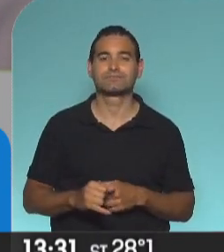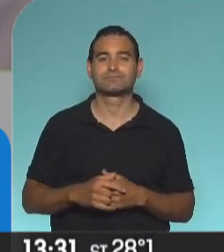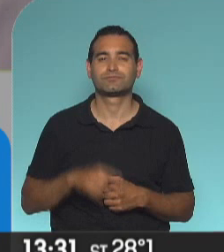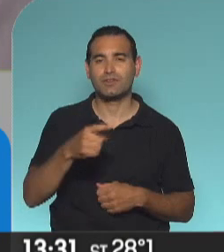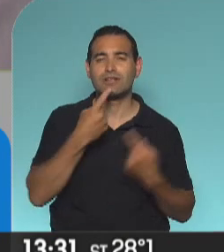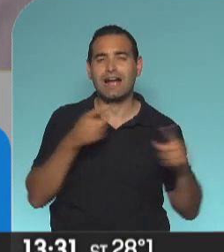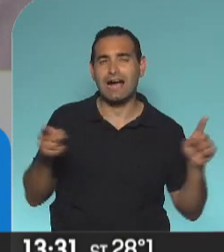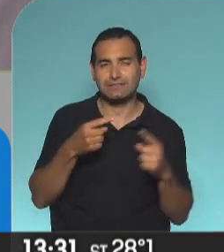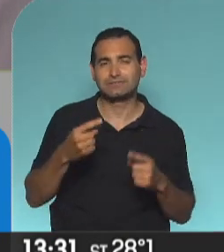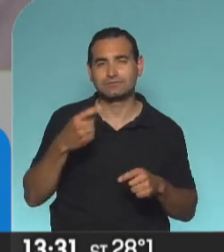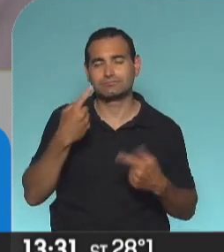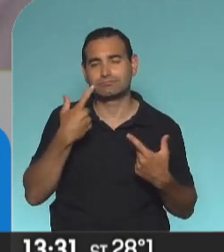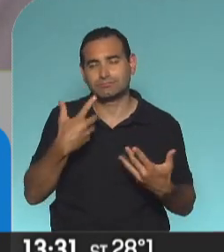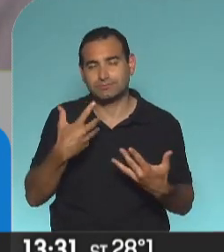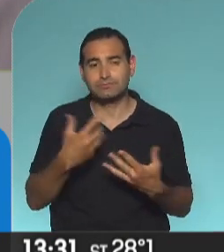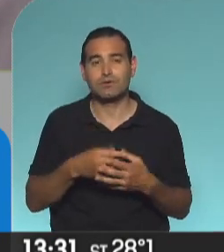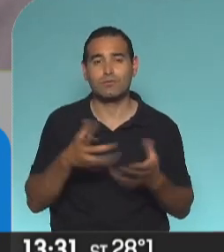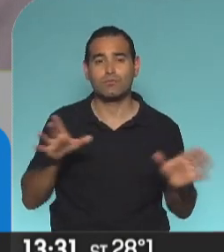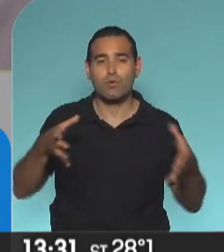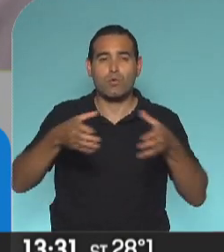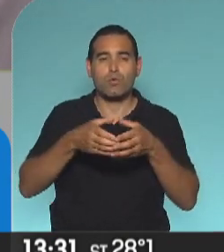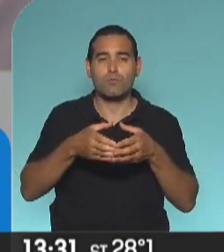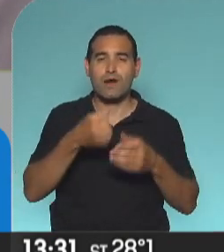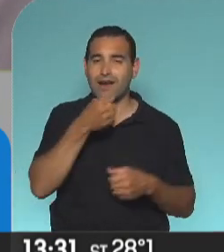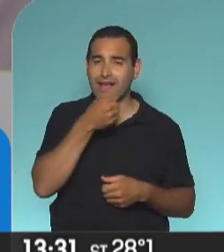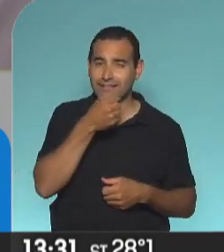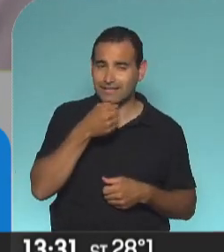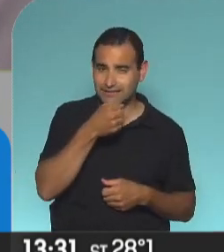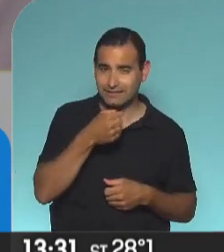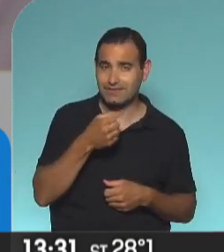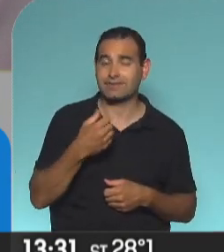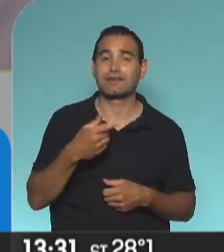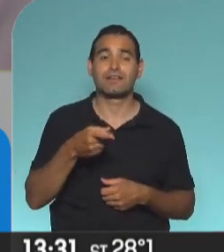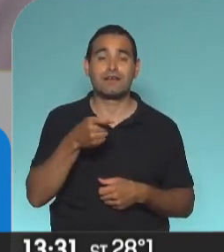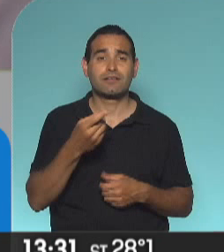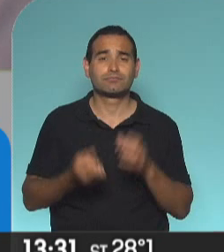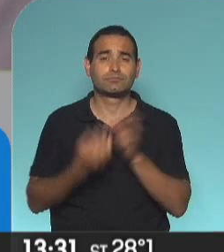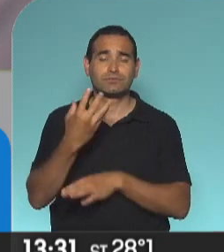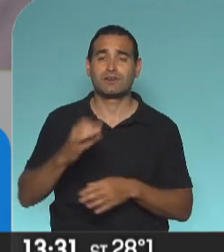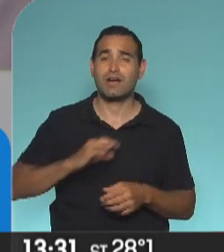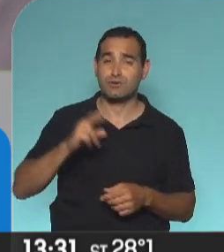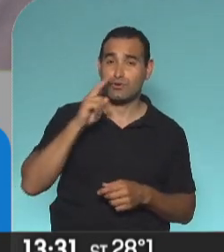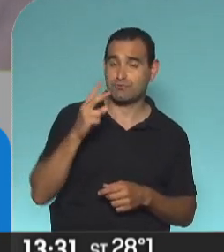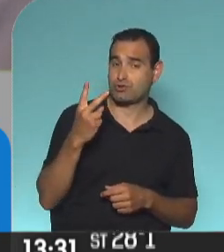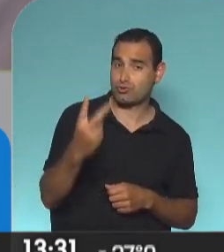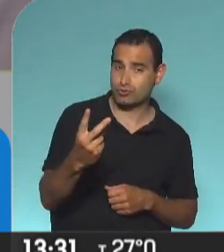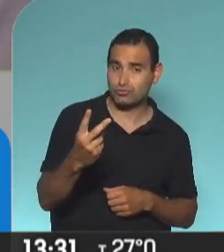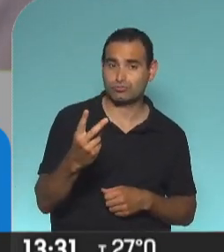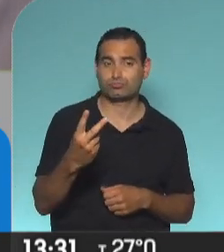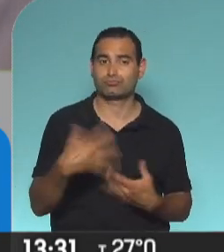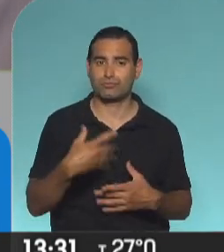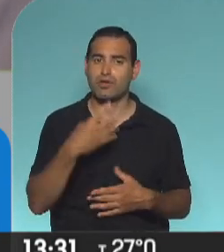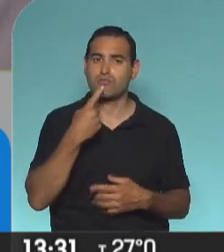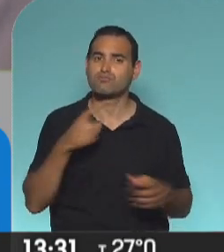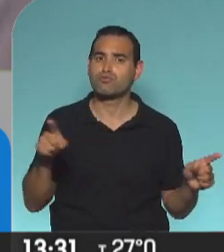éxitos. Hablamos de una banda de cantantes a capela, surgida, formada en el año 2002, con el desafío de hacer